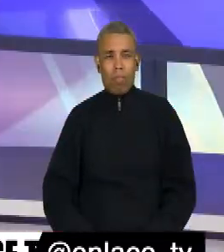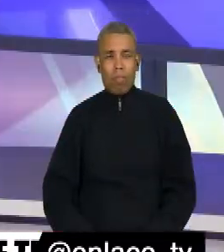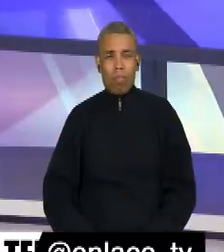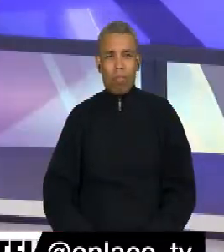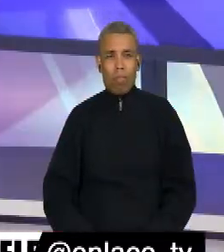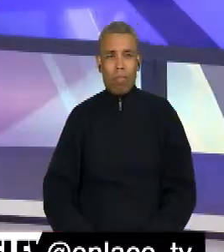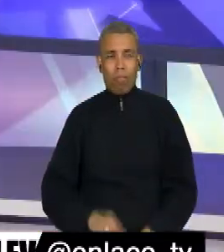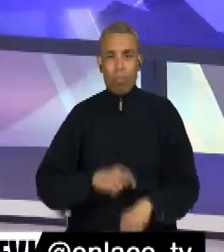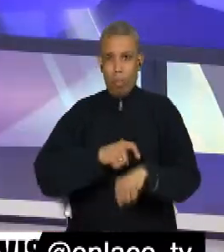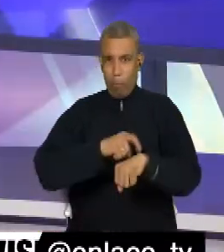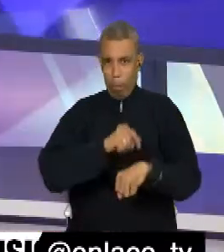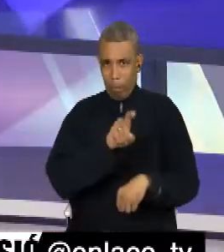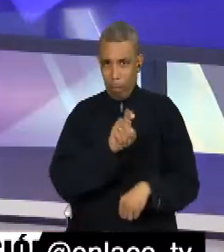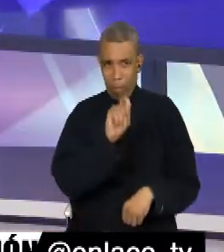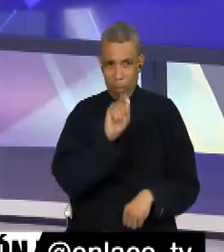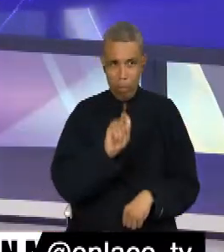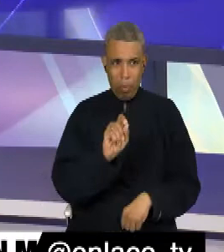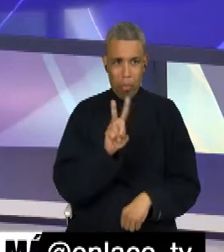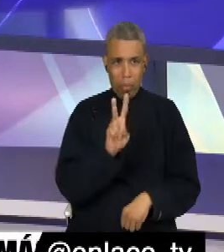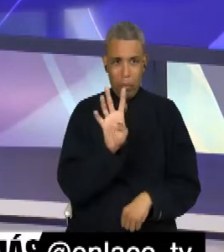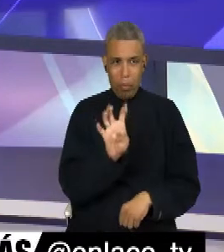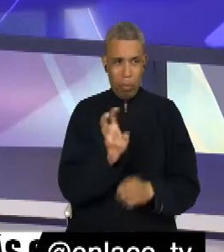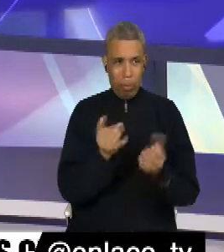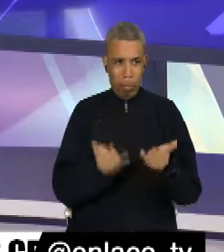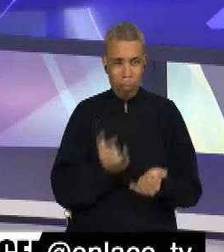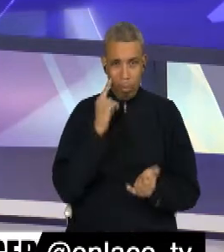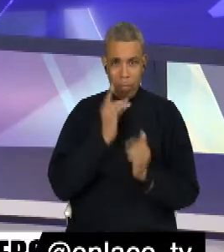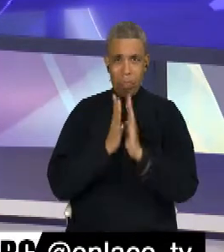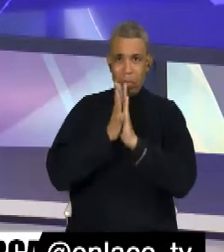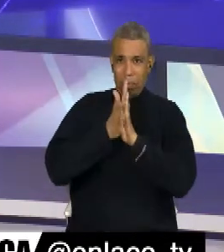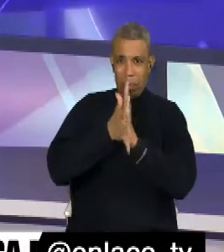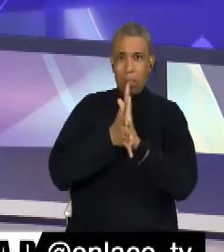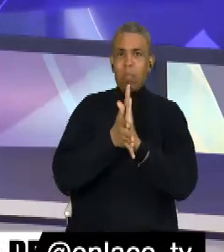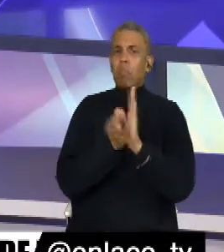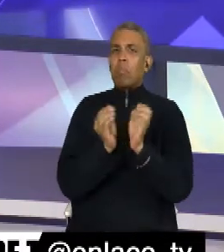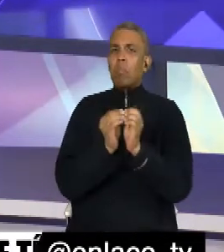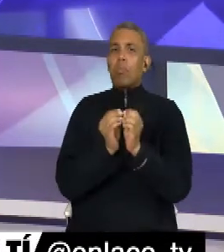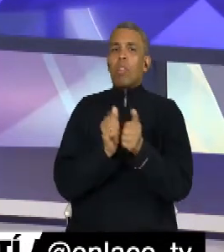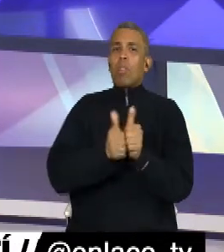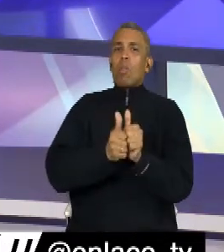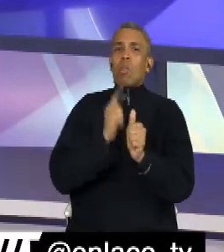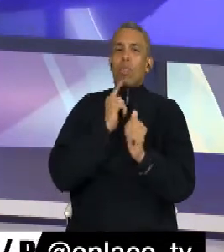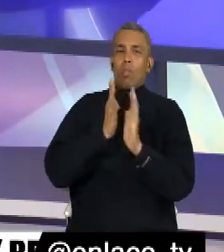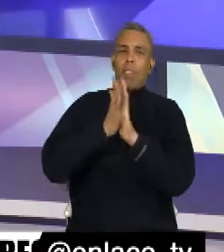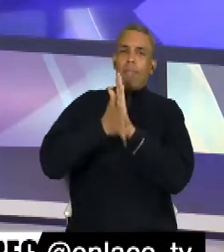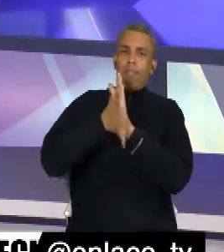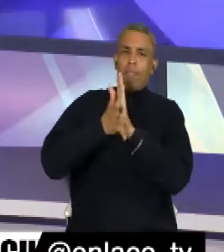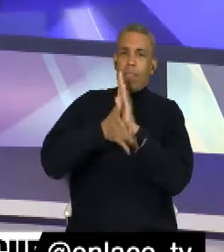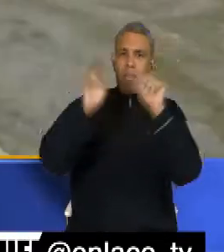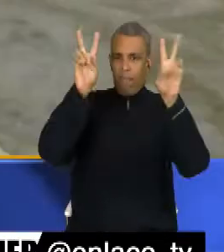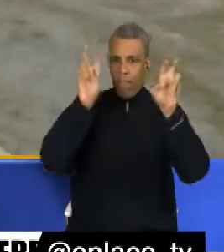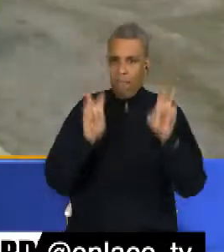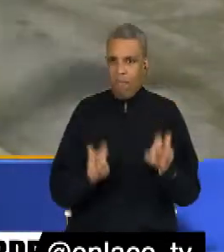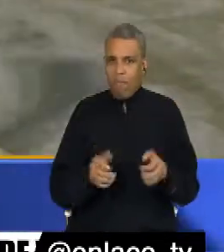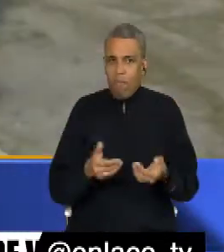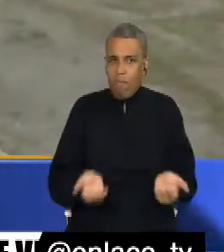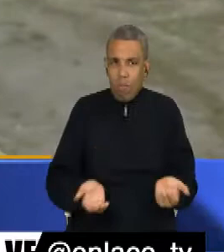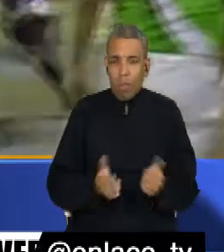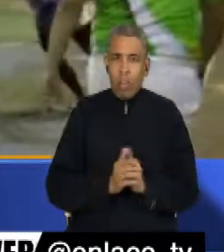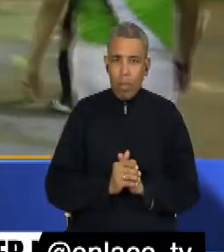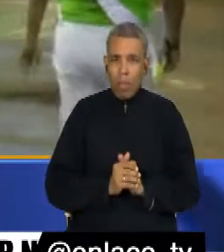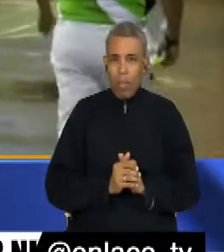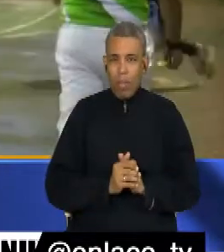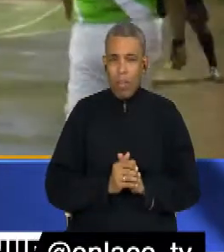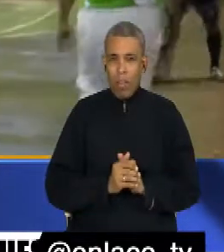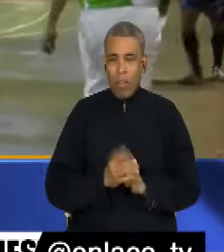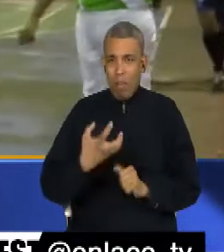6:29 minutos de la tarde, hacemos una segunda pausa en Enlace Noticias. Al regresar en la información deportiva, espere detalles sobre las rondas finales